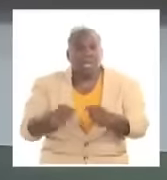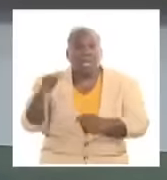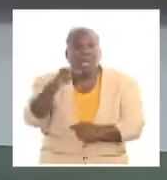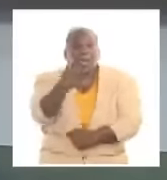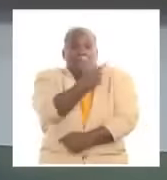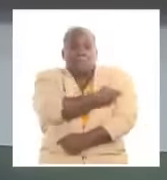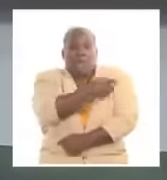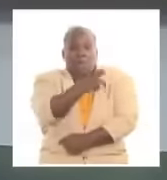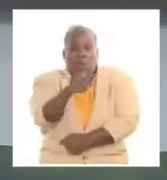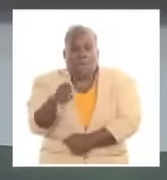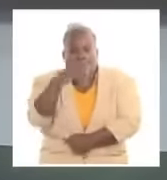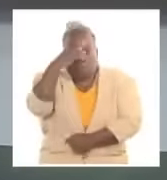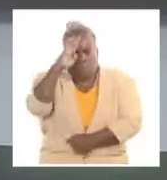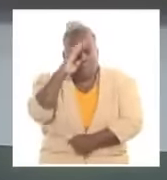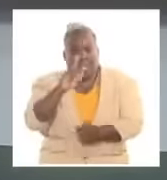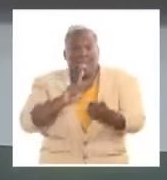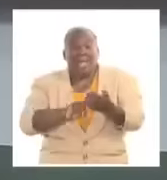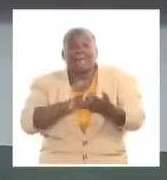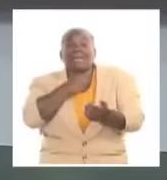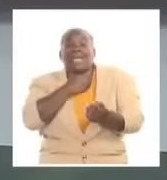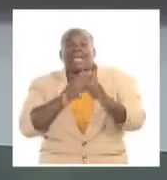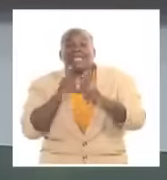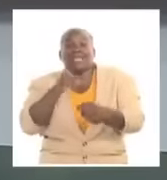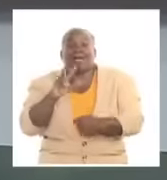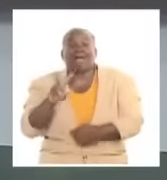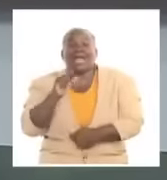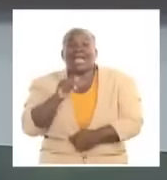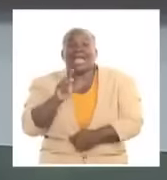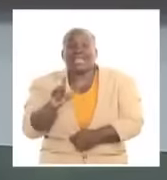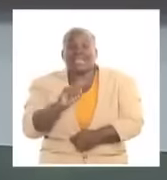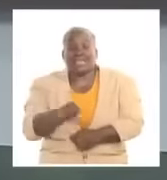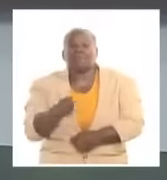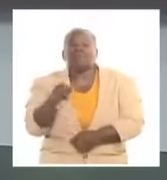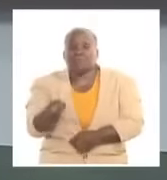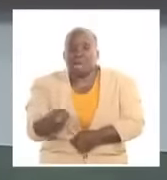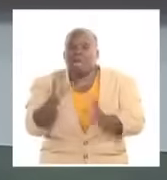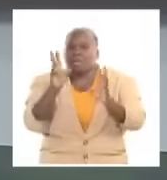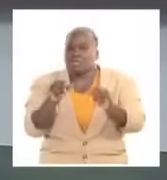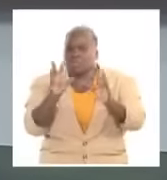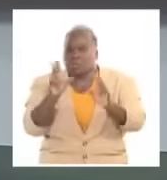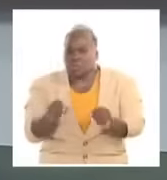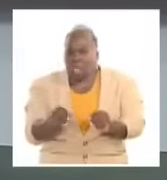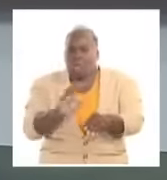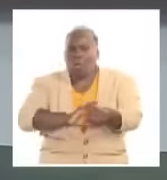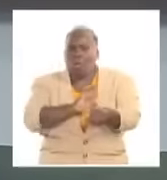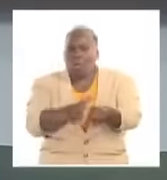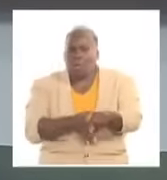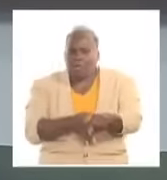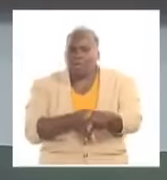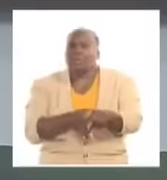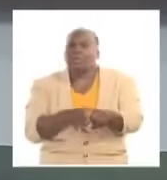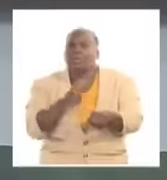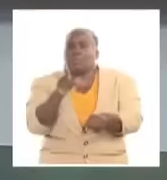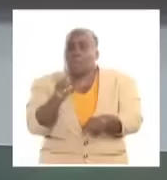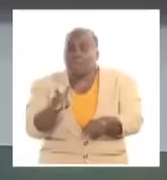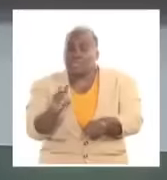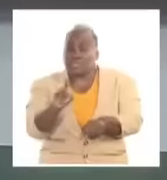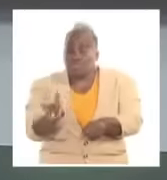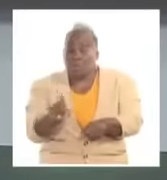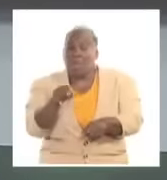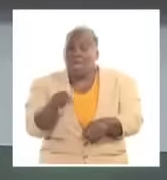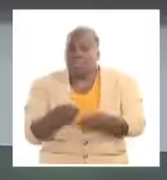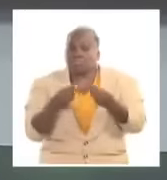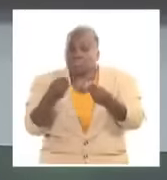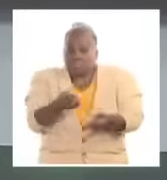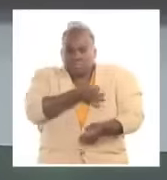pentavalente cubana. Por los resultados alcanzados en el enfrentamiento a la COVID-19, se le otorgó el título honorífico de Héroe del Trabajo de